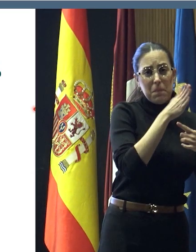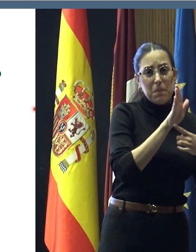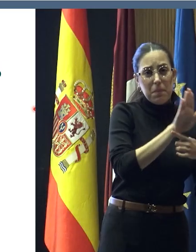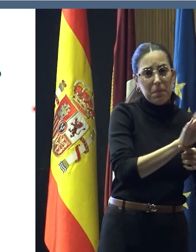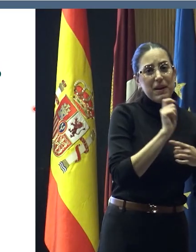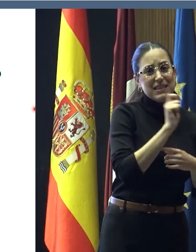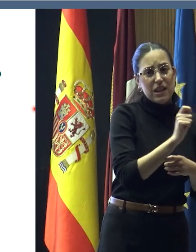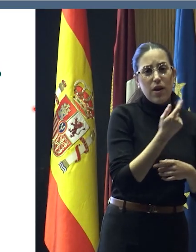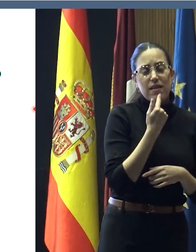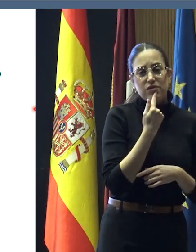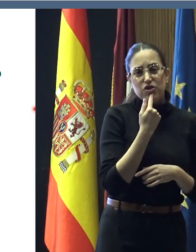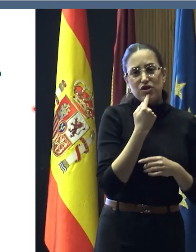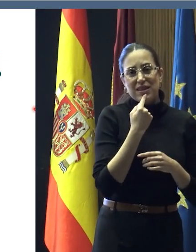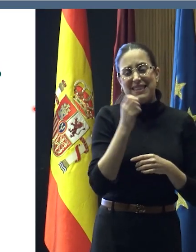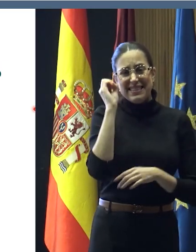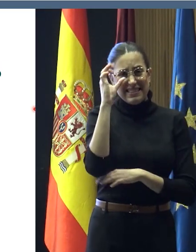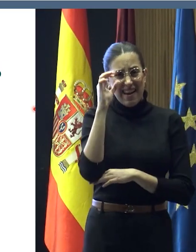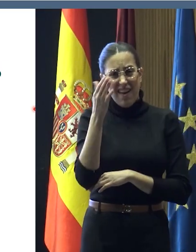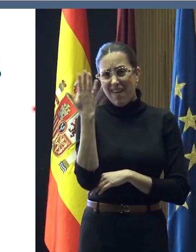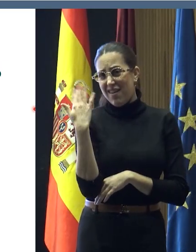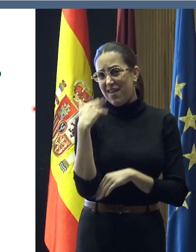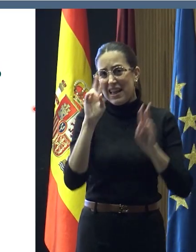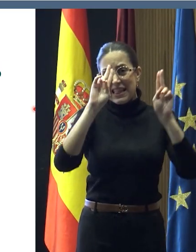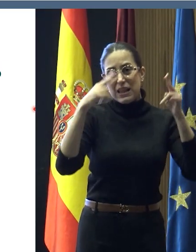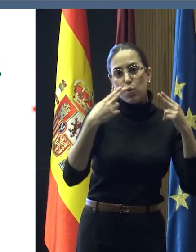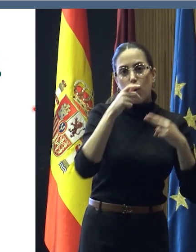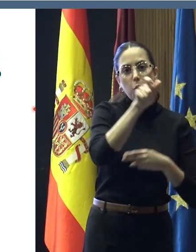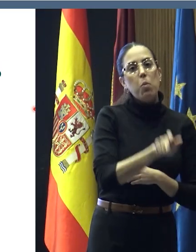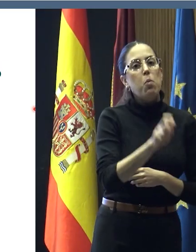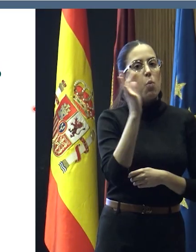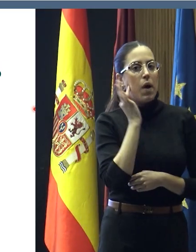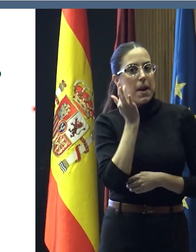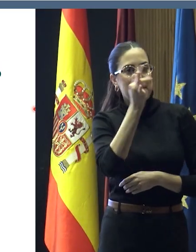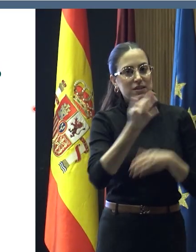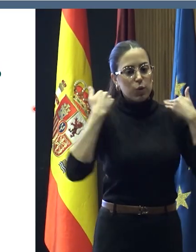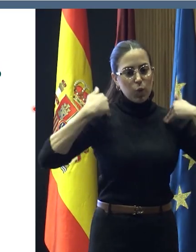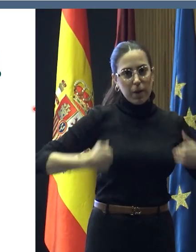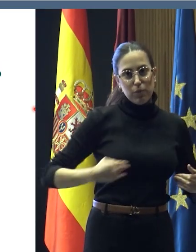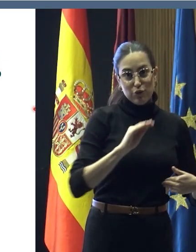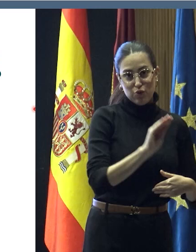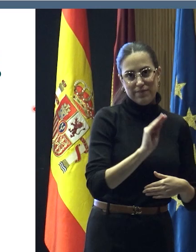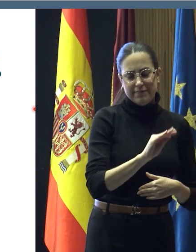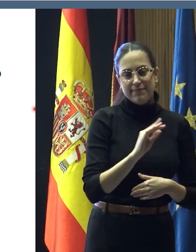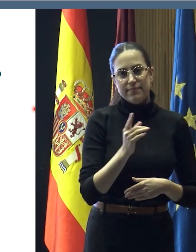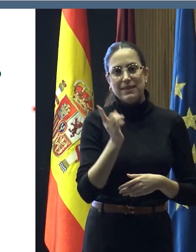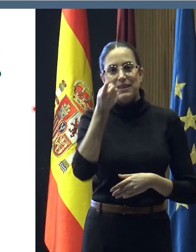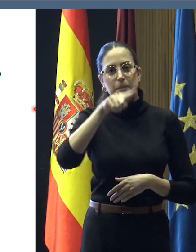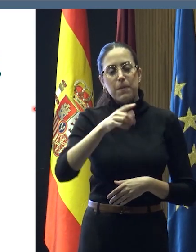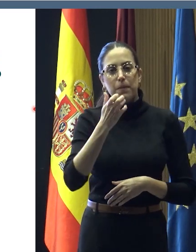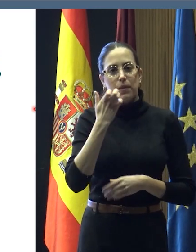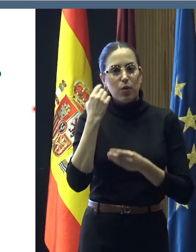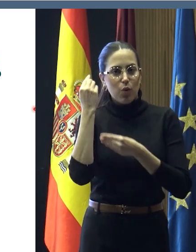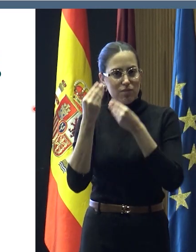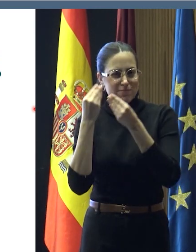la titulé en su momento, ¿verdad? La mujer y su fisiología. Le añadí